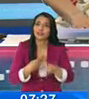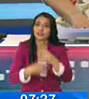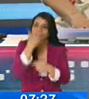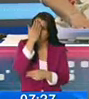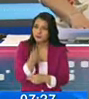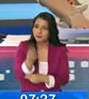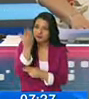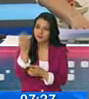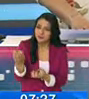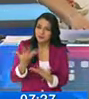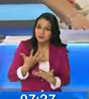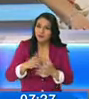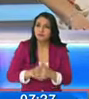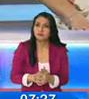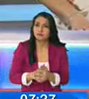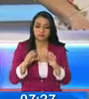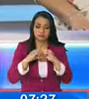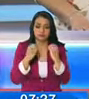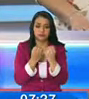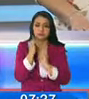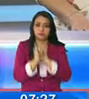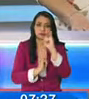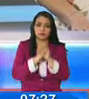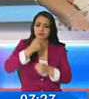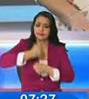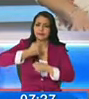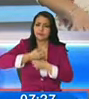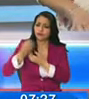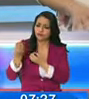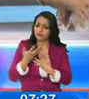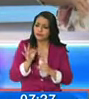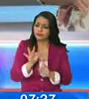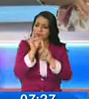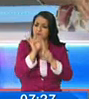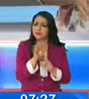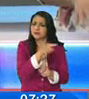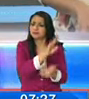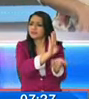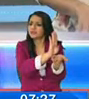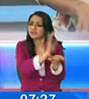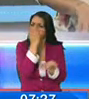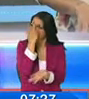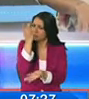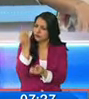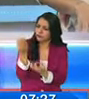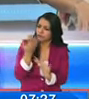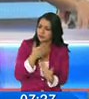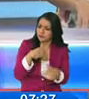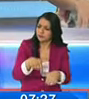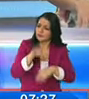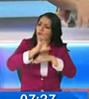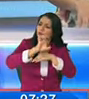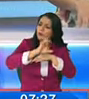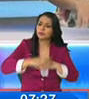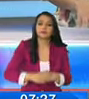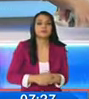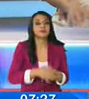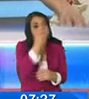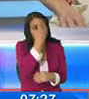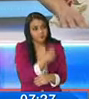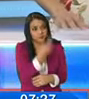Muy buenos días. ¿Por qué la OIT preparó un informe especial sobre el Instituto Ecuatoriano de Seguridad Social de nuestro país? Berito,